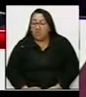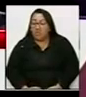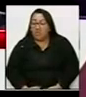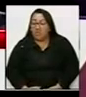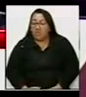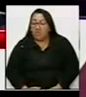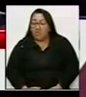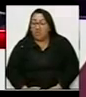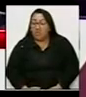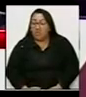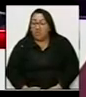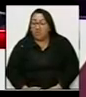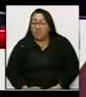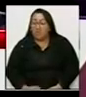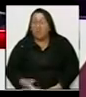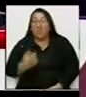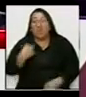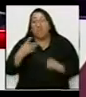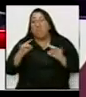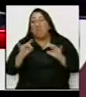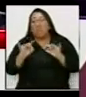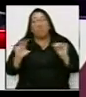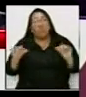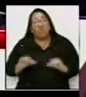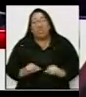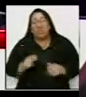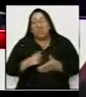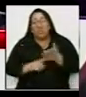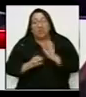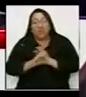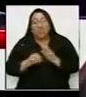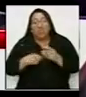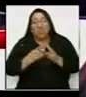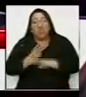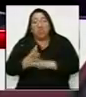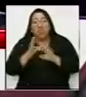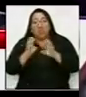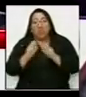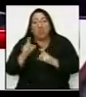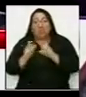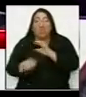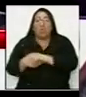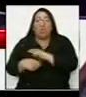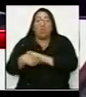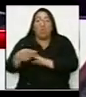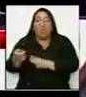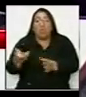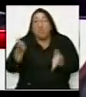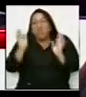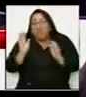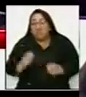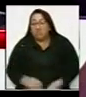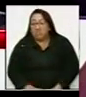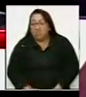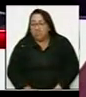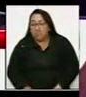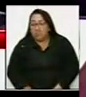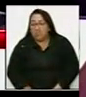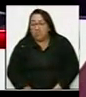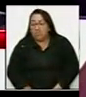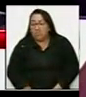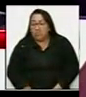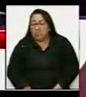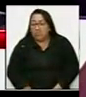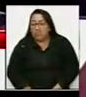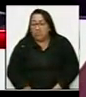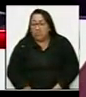la presidencia, por y tengo favor. La mala suerte de que me pasé la entrevista con un corrupto? O sea, eso,